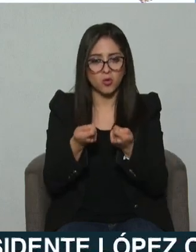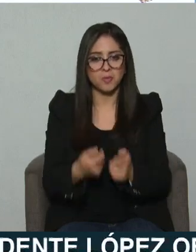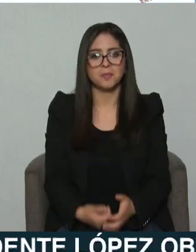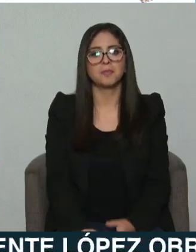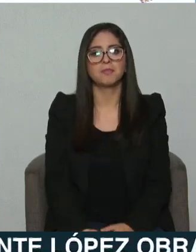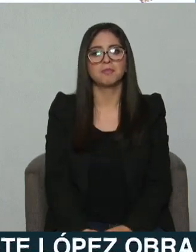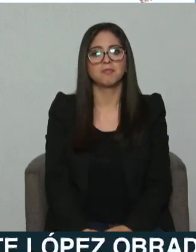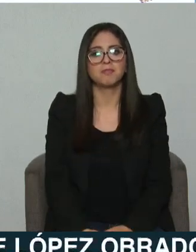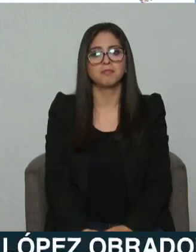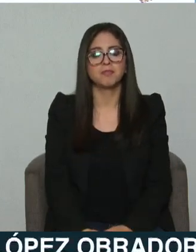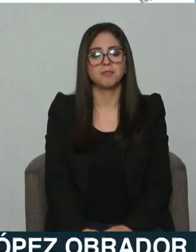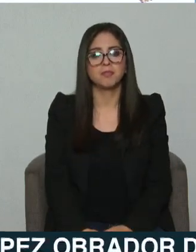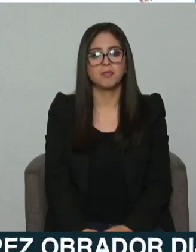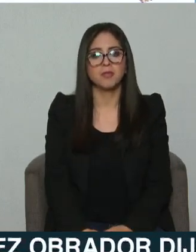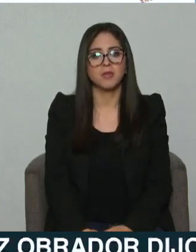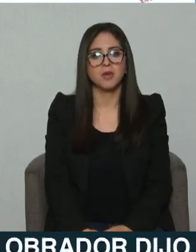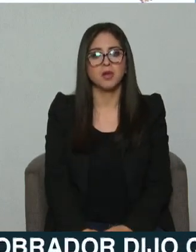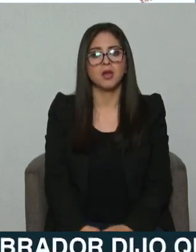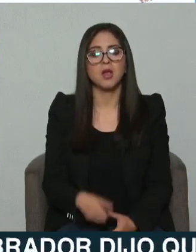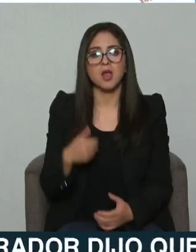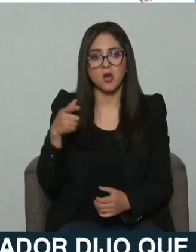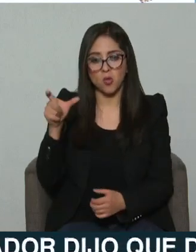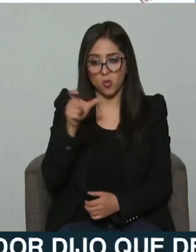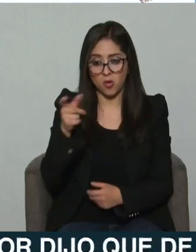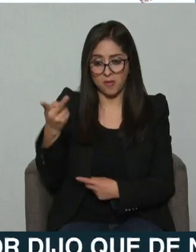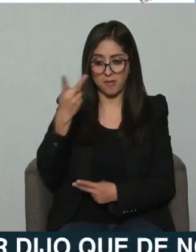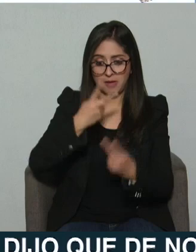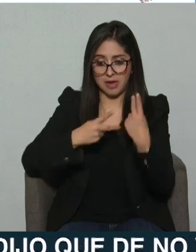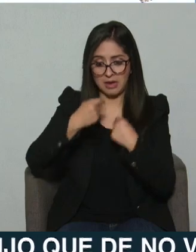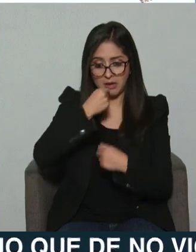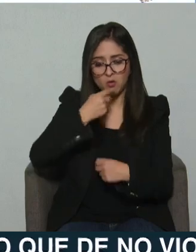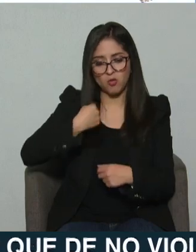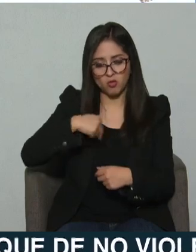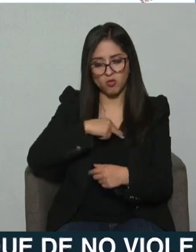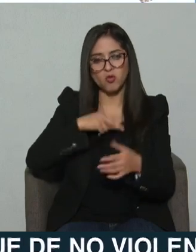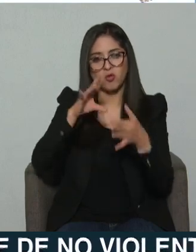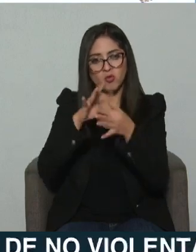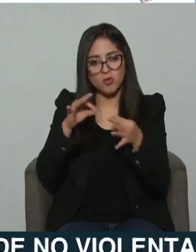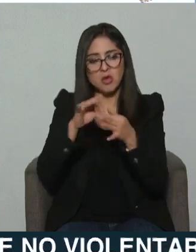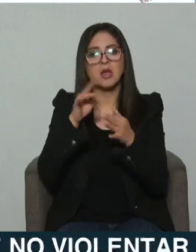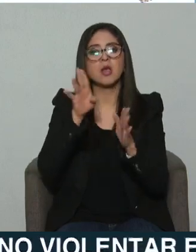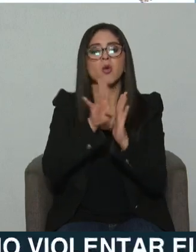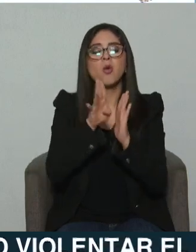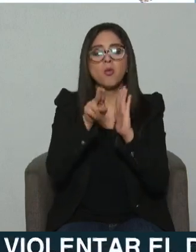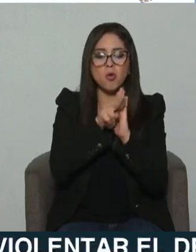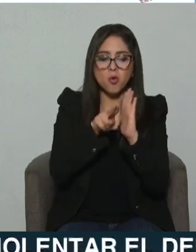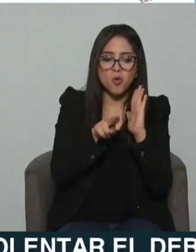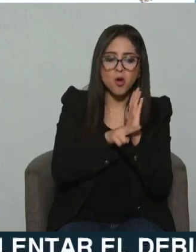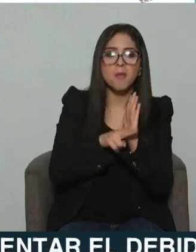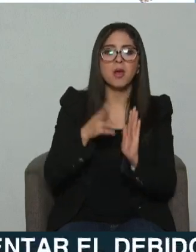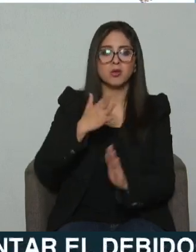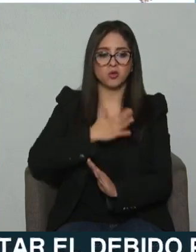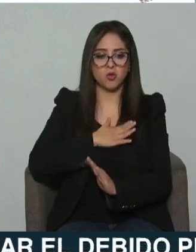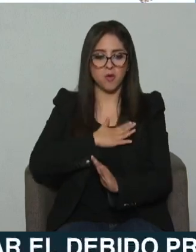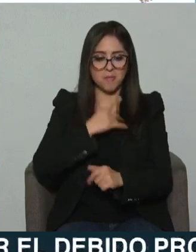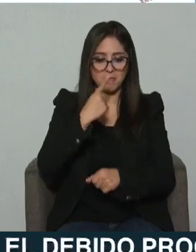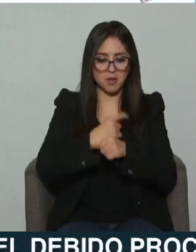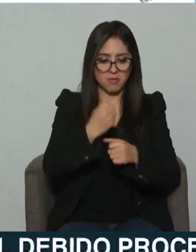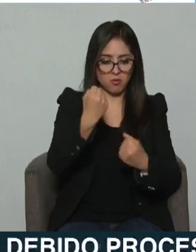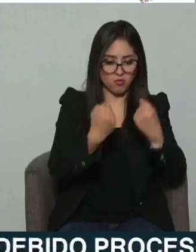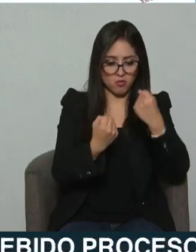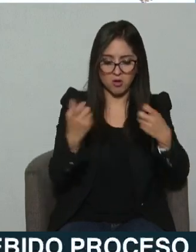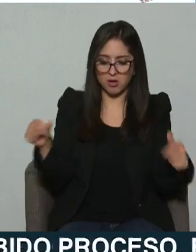Nosotros les damos los parámetros a los niños, hacemos esta actividad de piloto y copiloto y los llevamos al escenario que ellos